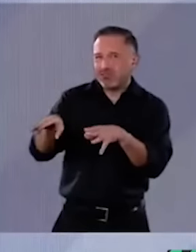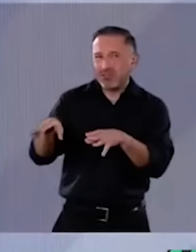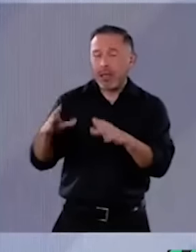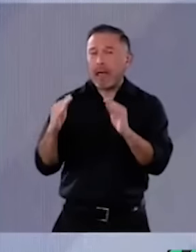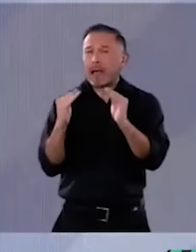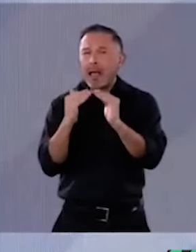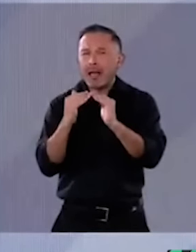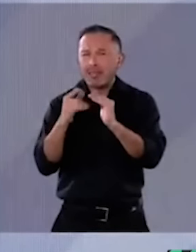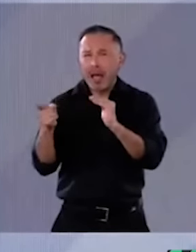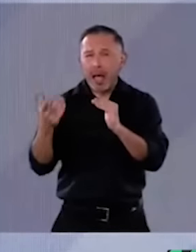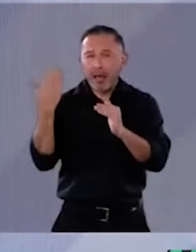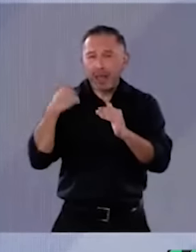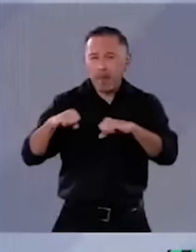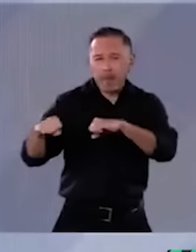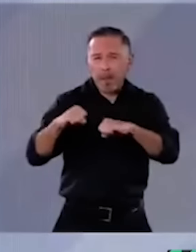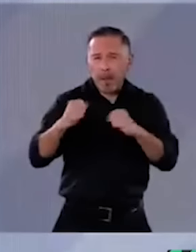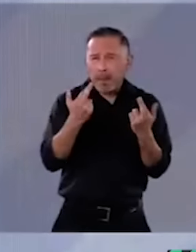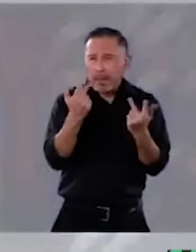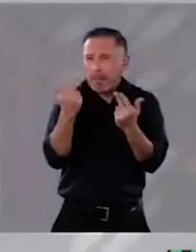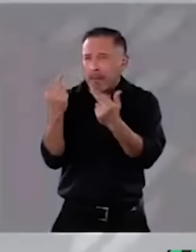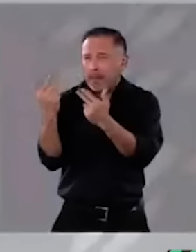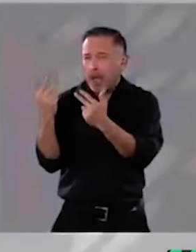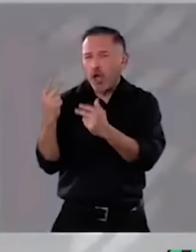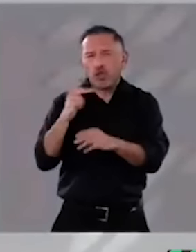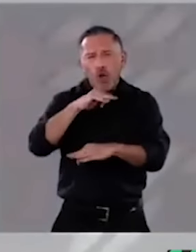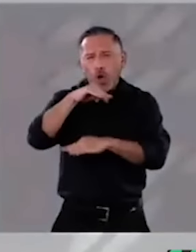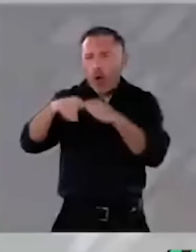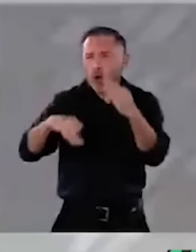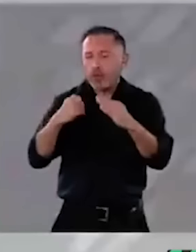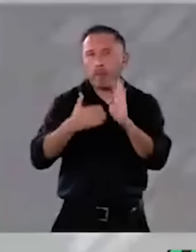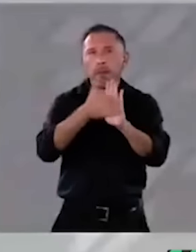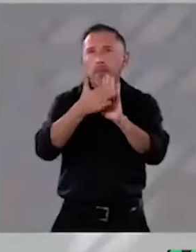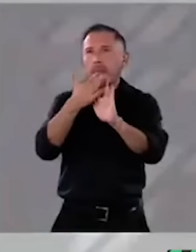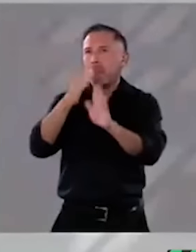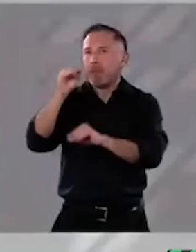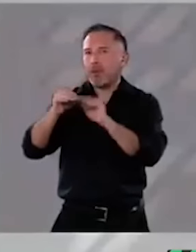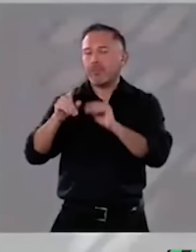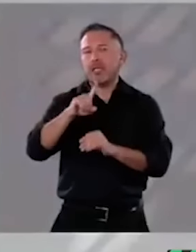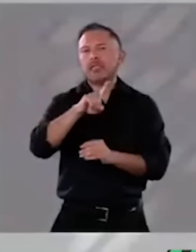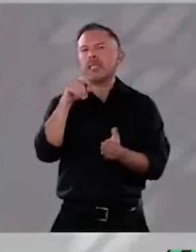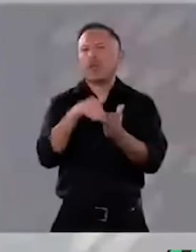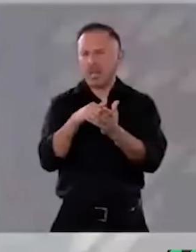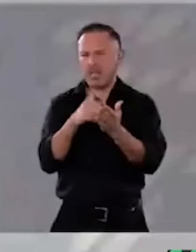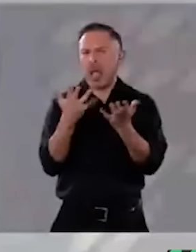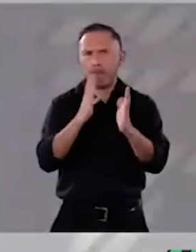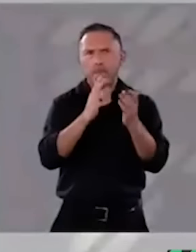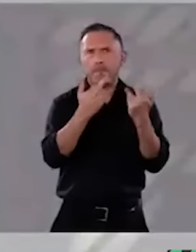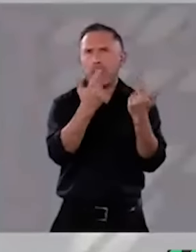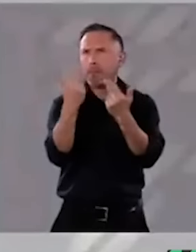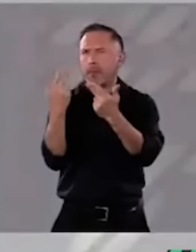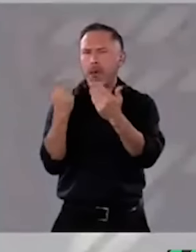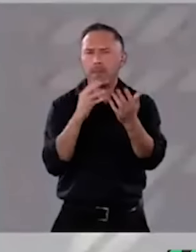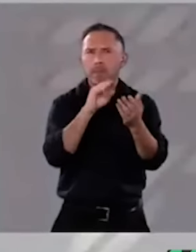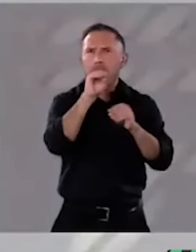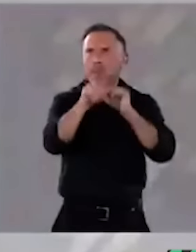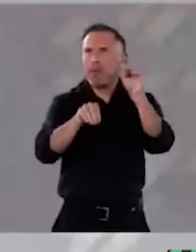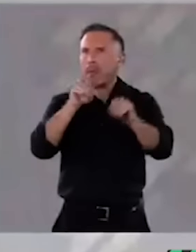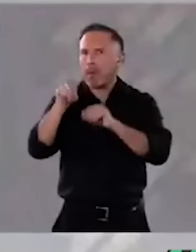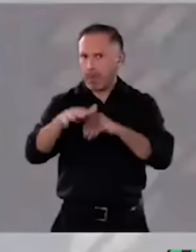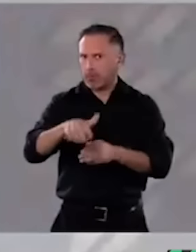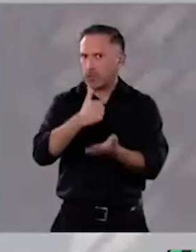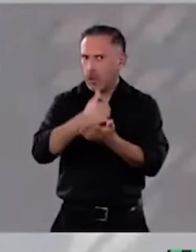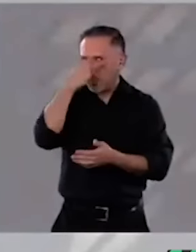viviendas dañadas por el sismo fueron reconstruidas. 100,000 acciones de vivienda hicimos en la Ciudad de México y lo vamos a hacer en el país.